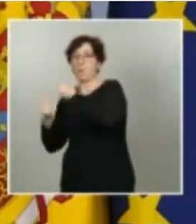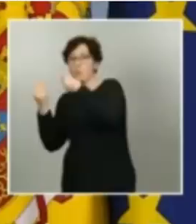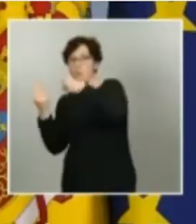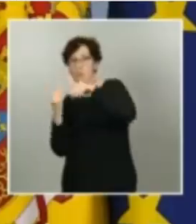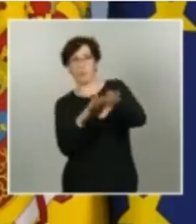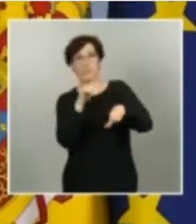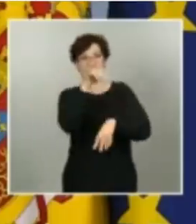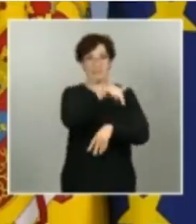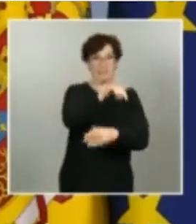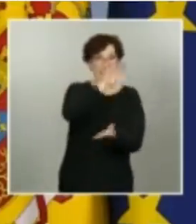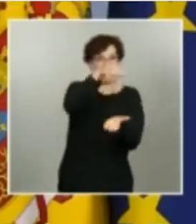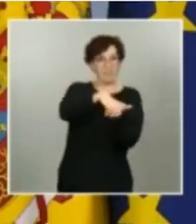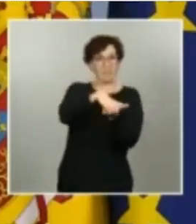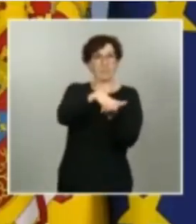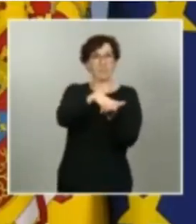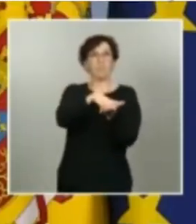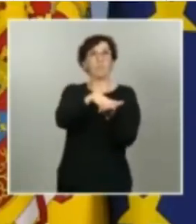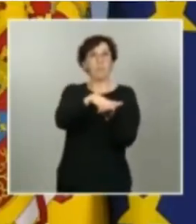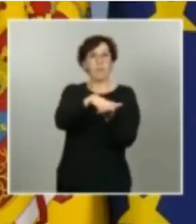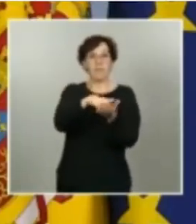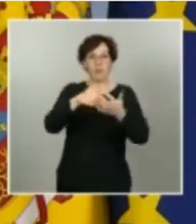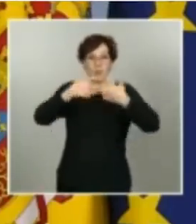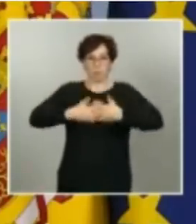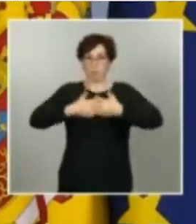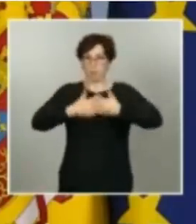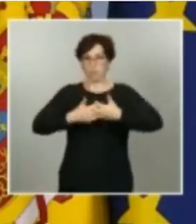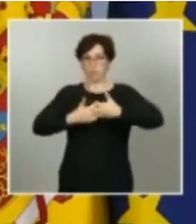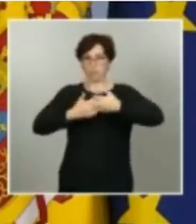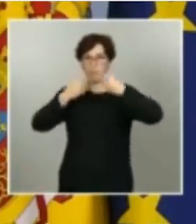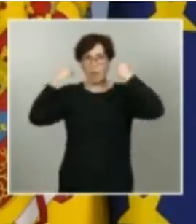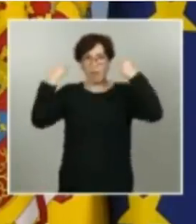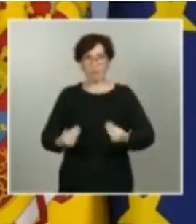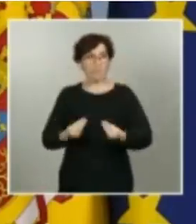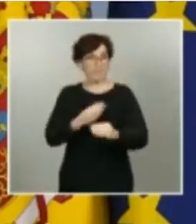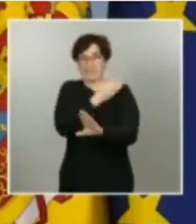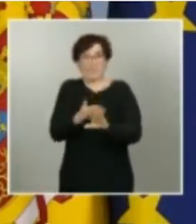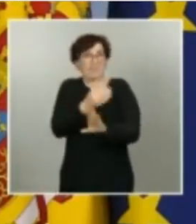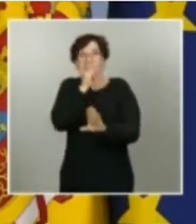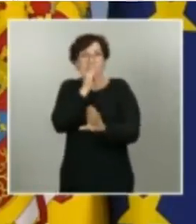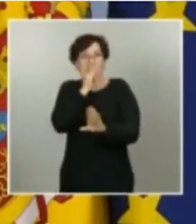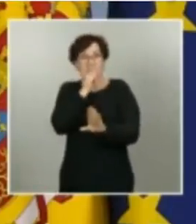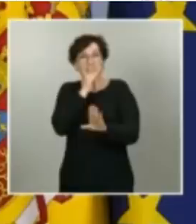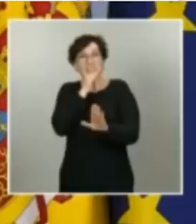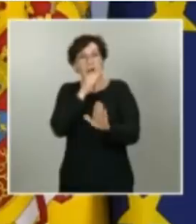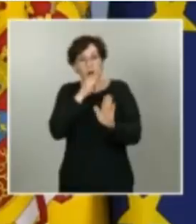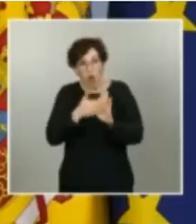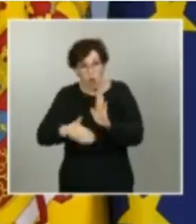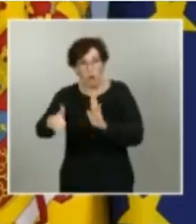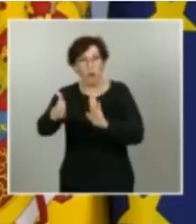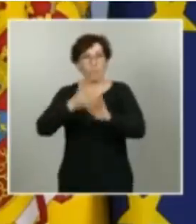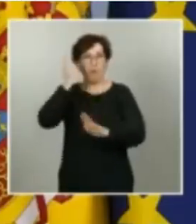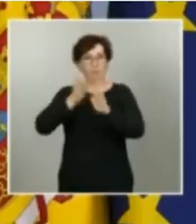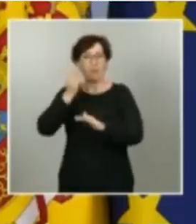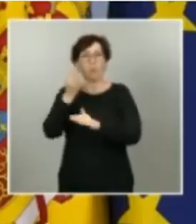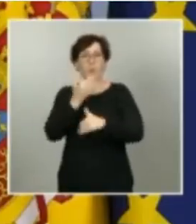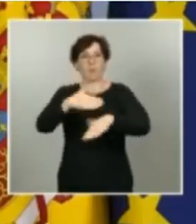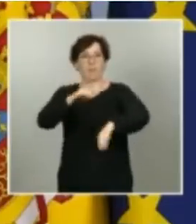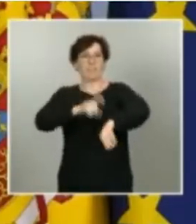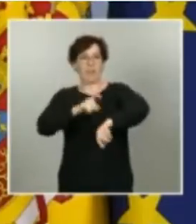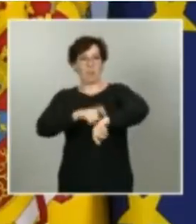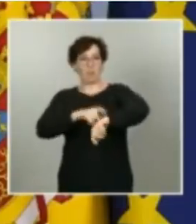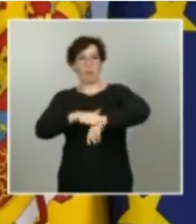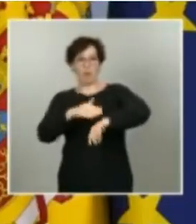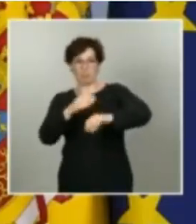en momentos anteriores, para ver el momento de la firma, para comprobar que efectivamente ha habido una decisión sanitaria y no